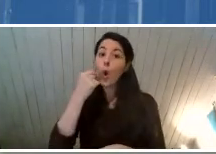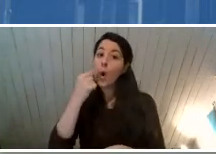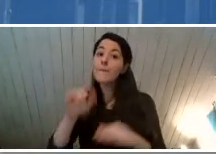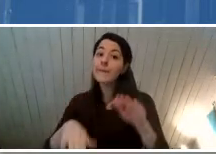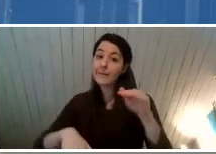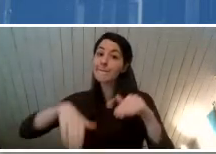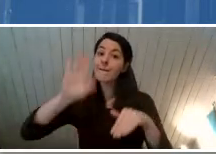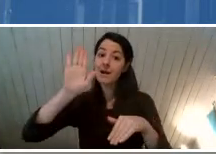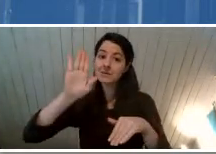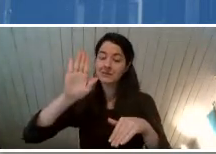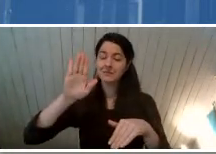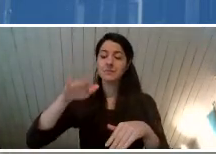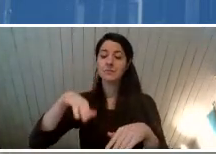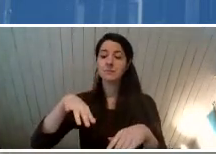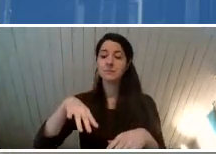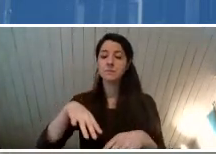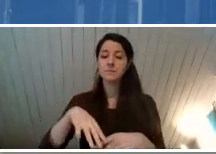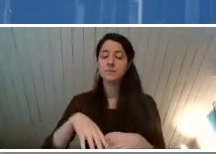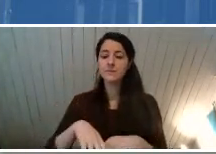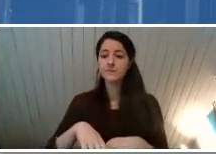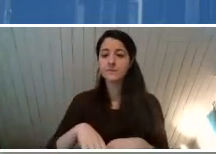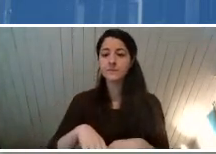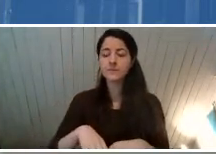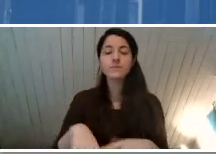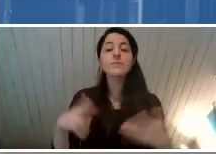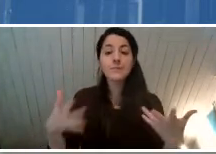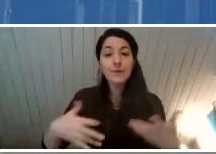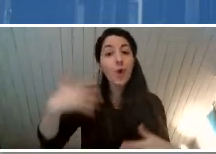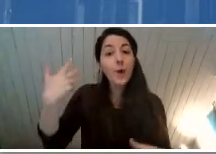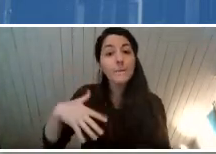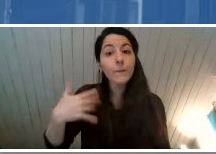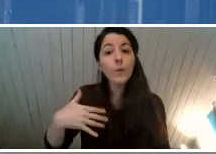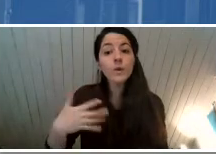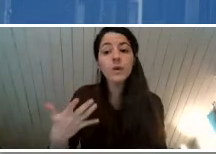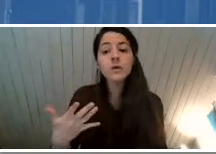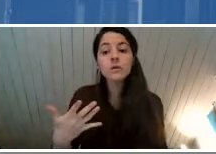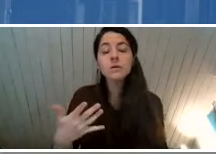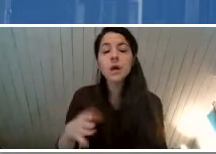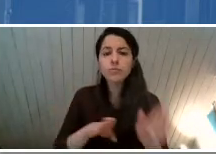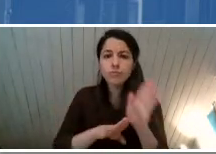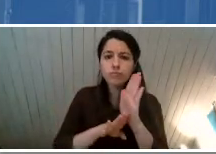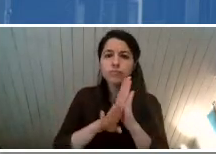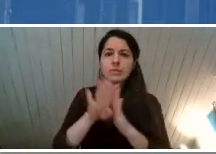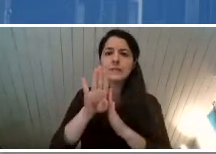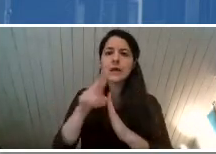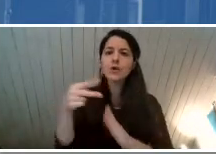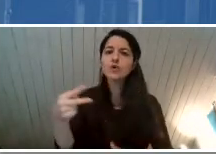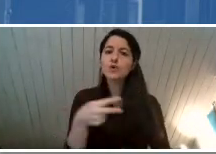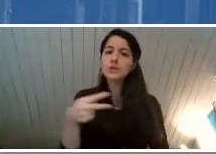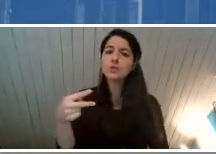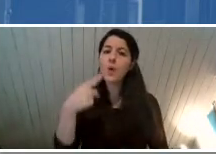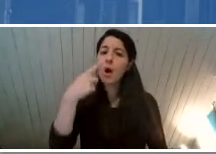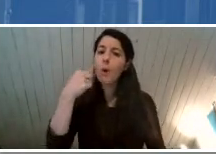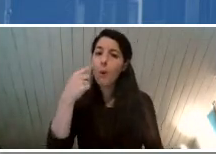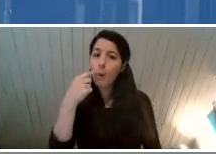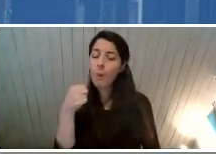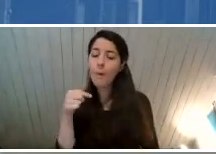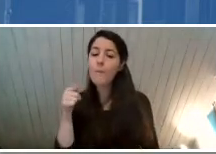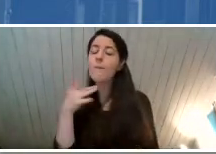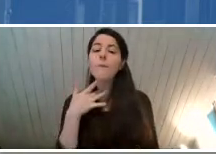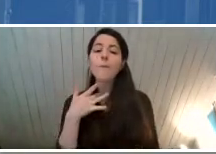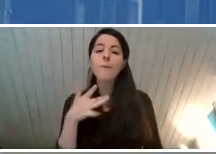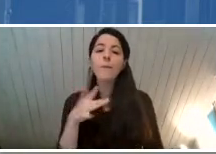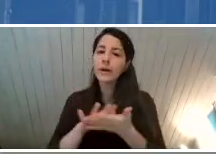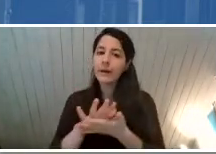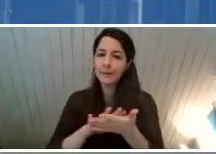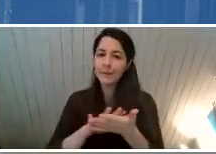testosterona. Y esto es súper importante en el desarrollo sexual masculino. Por ejemplo, los